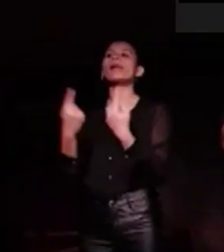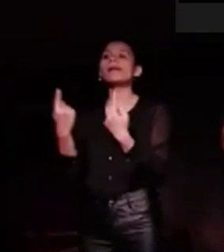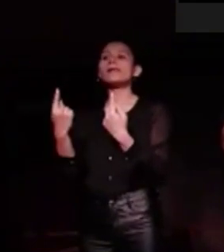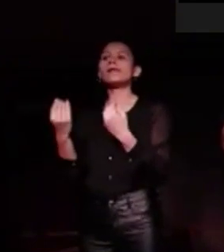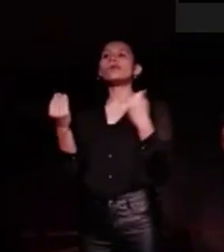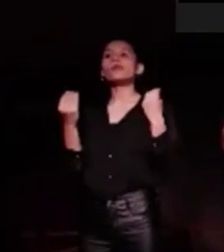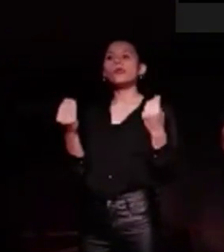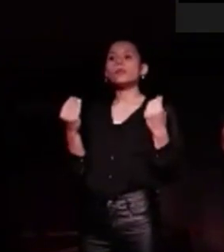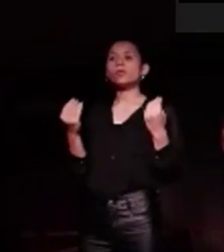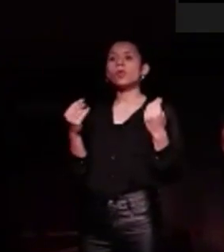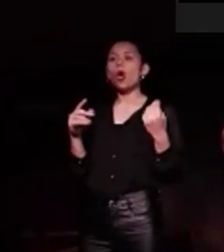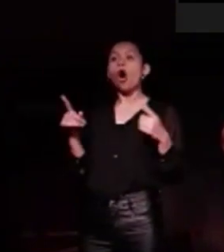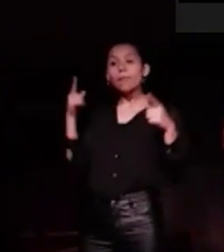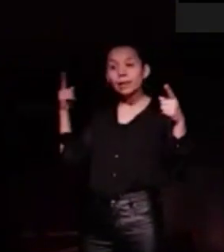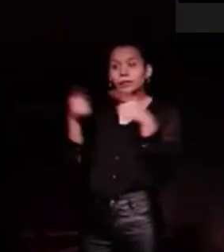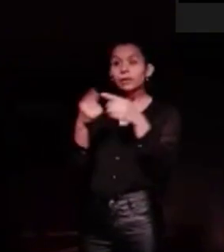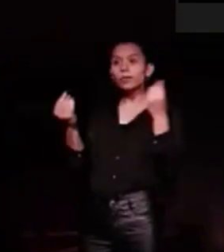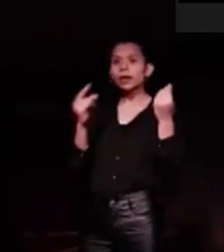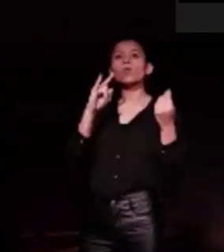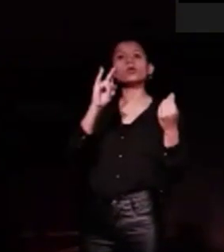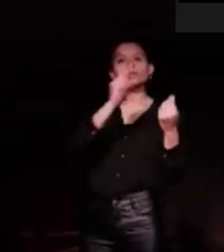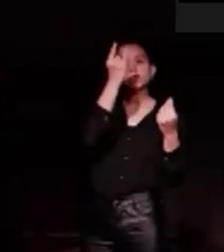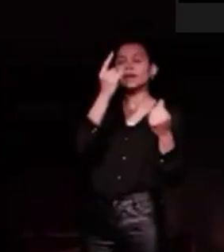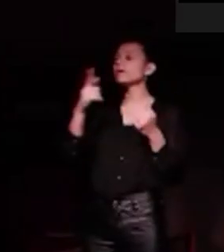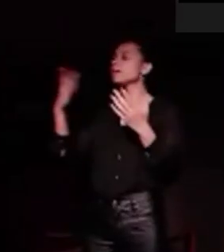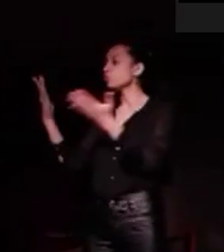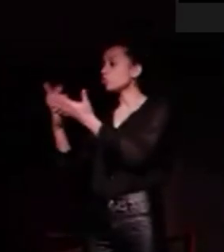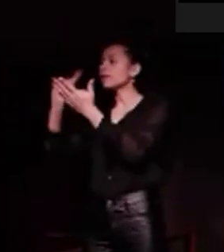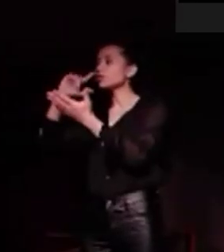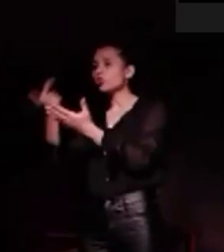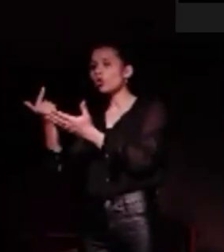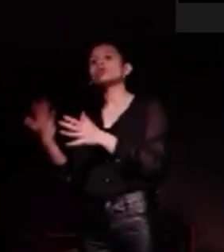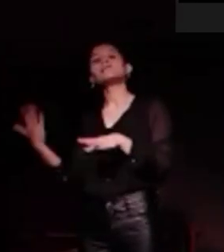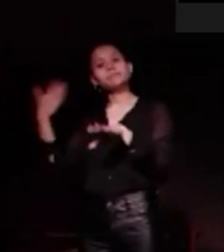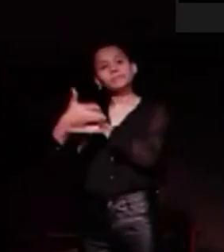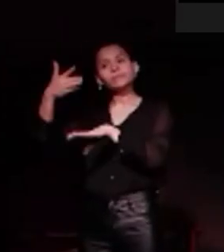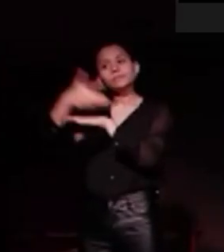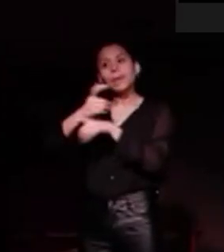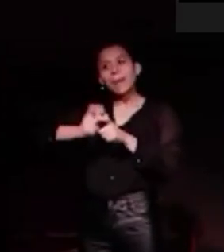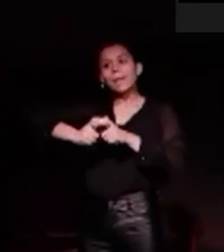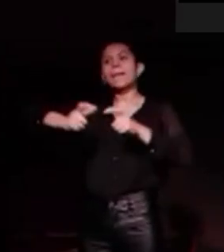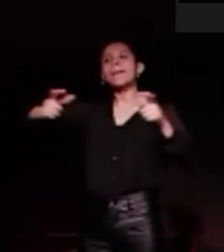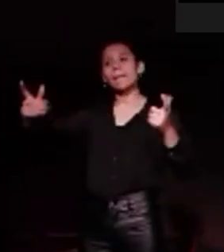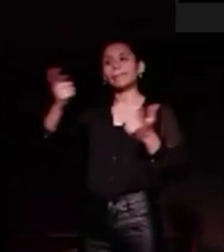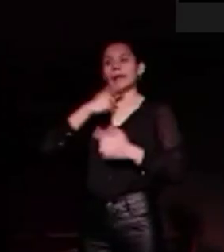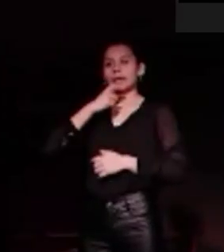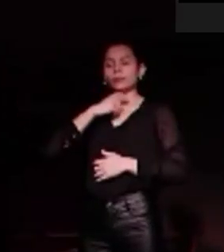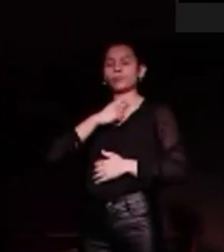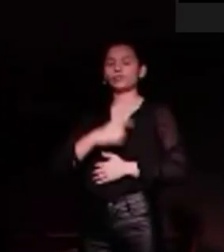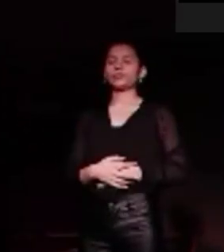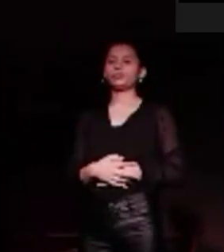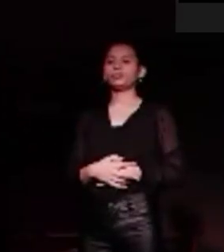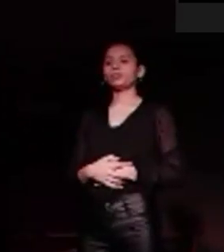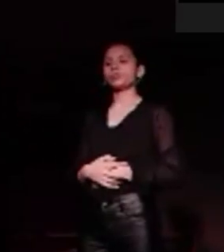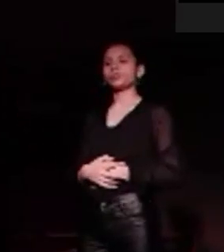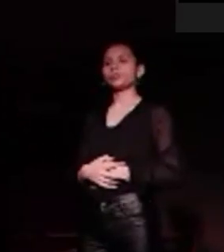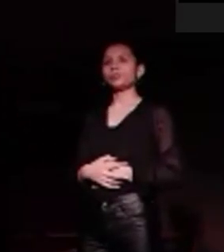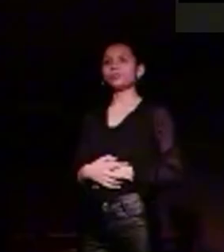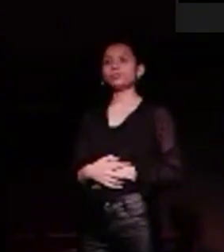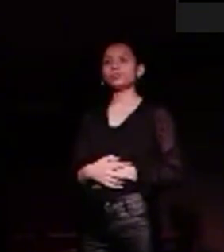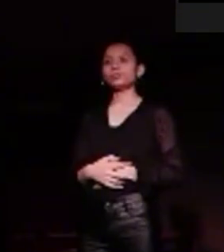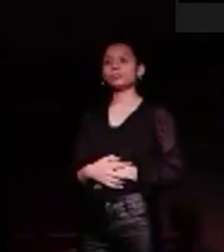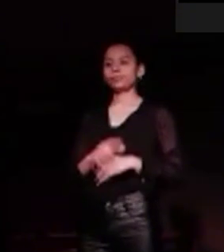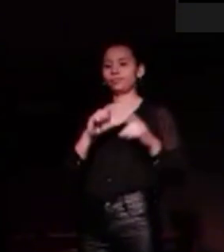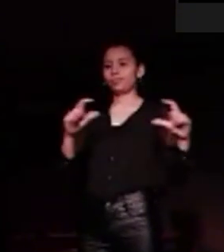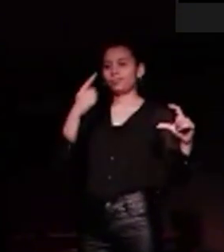sordos en la universidad, ¿no? Ese creo que es el último y más importante. Y que es el que puse acá, que más